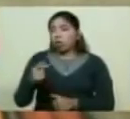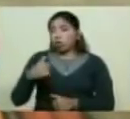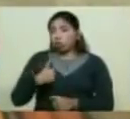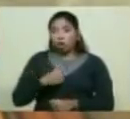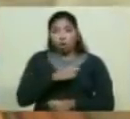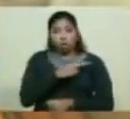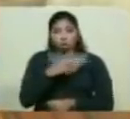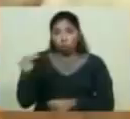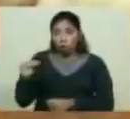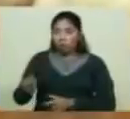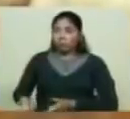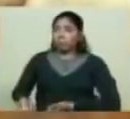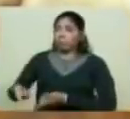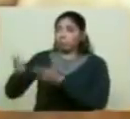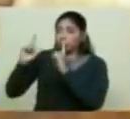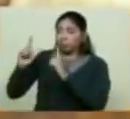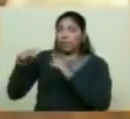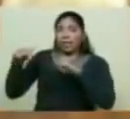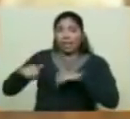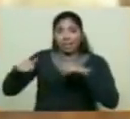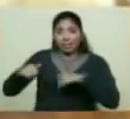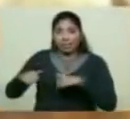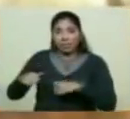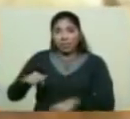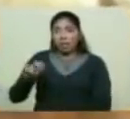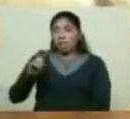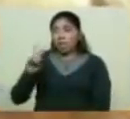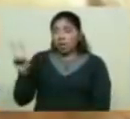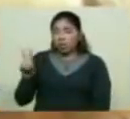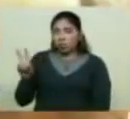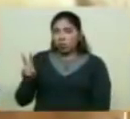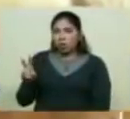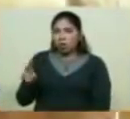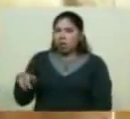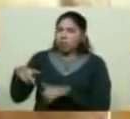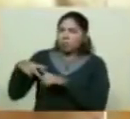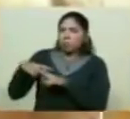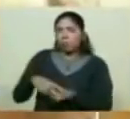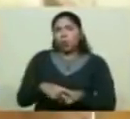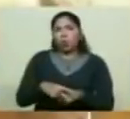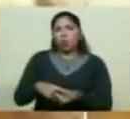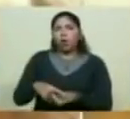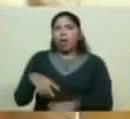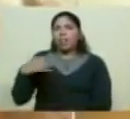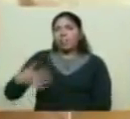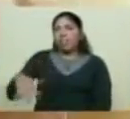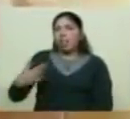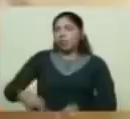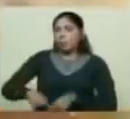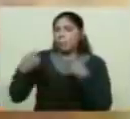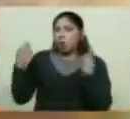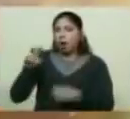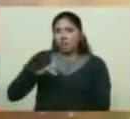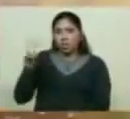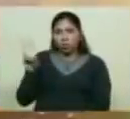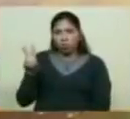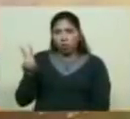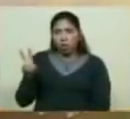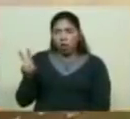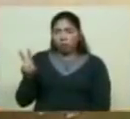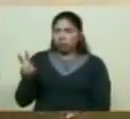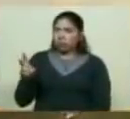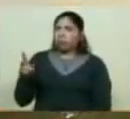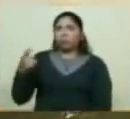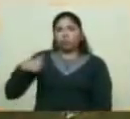que se ultraje ni desprecia al gobierno y a los derechos de venezuela defendiendo los